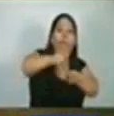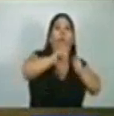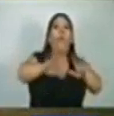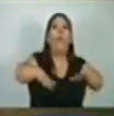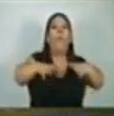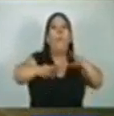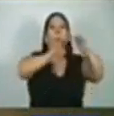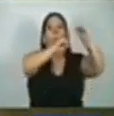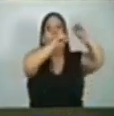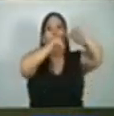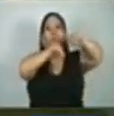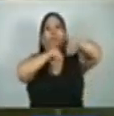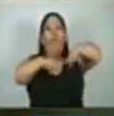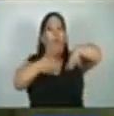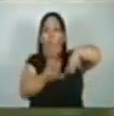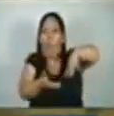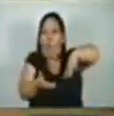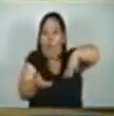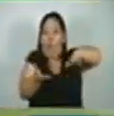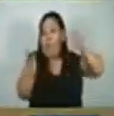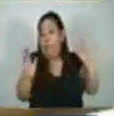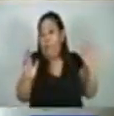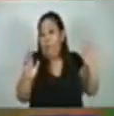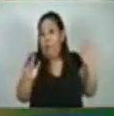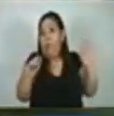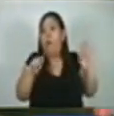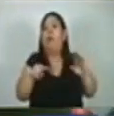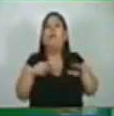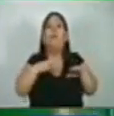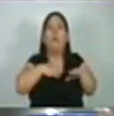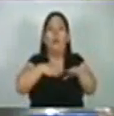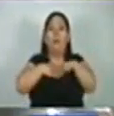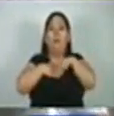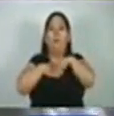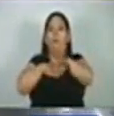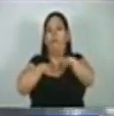como le llaman, y pues están habilitados los carriles en